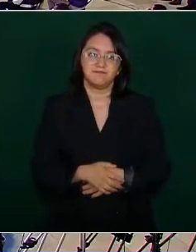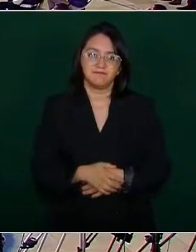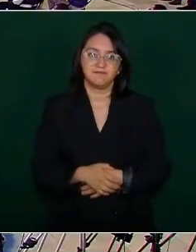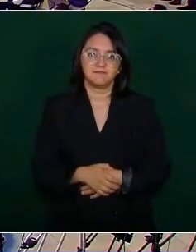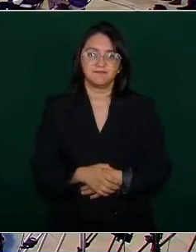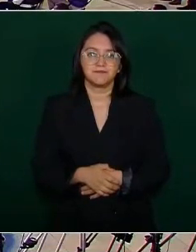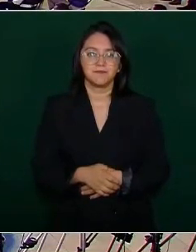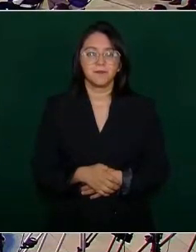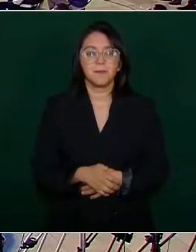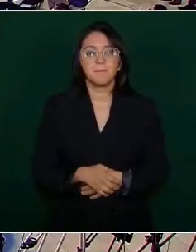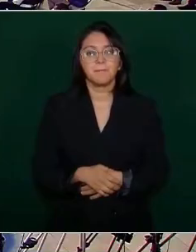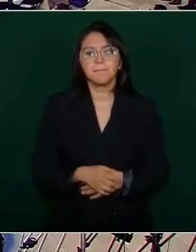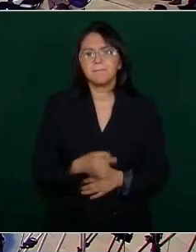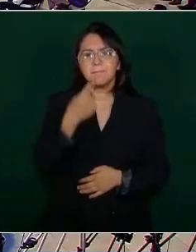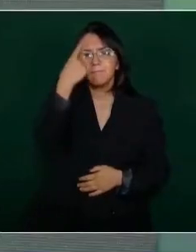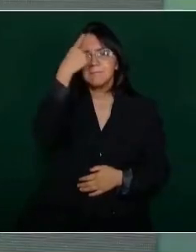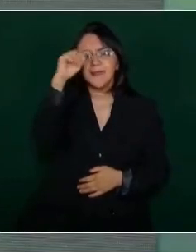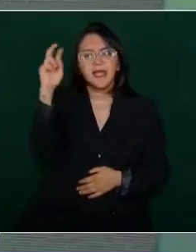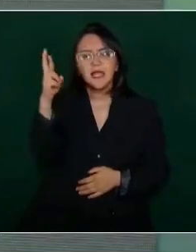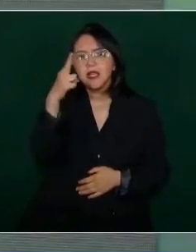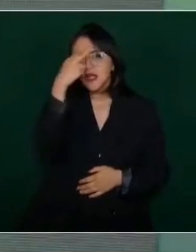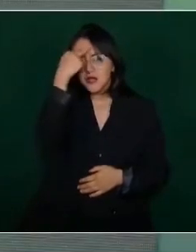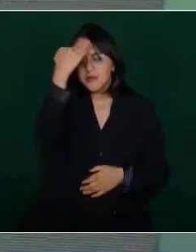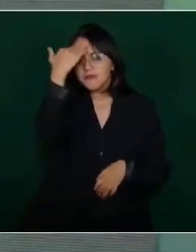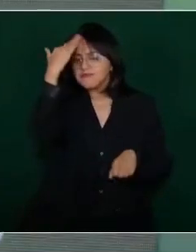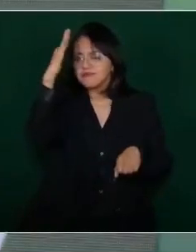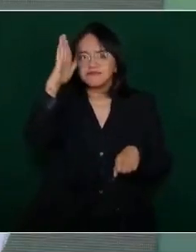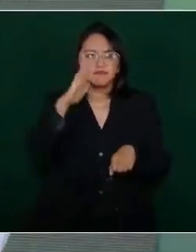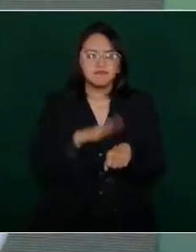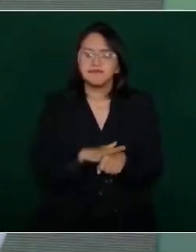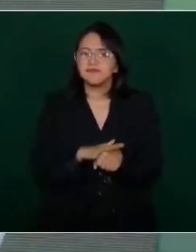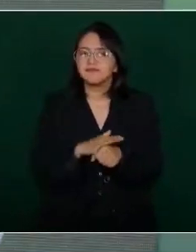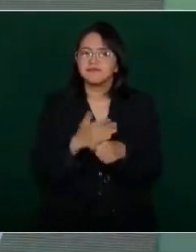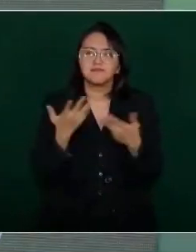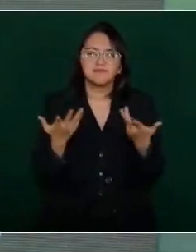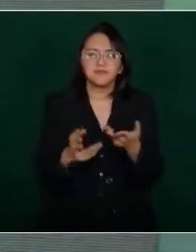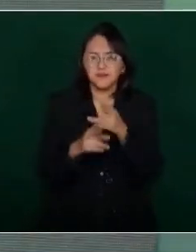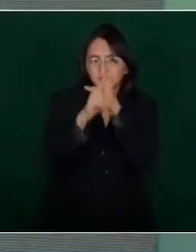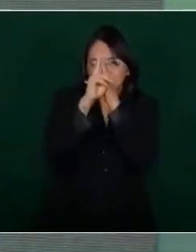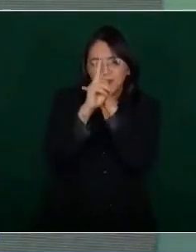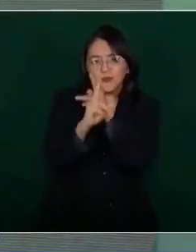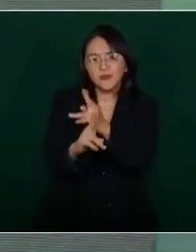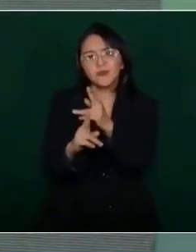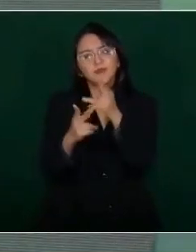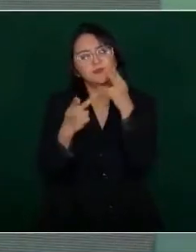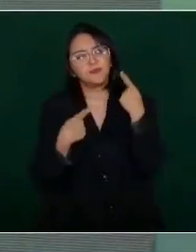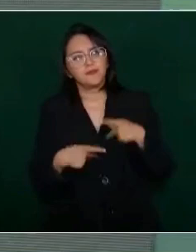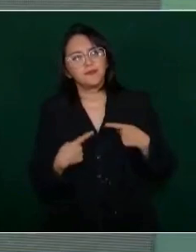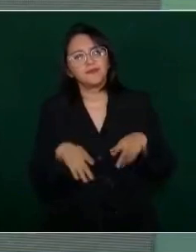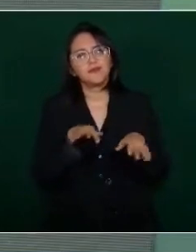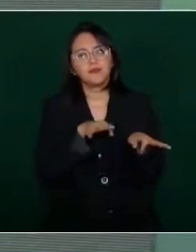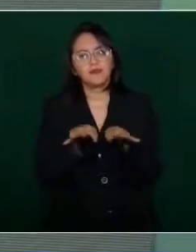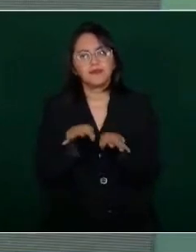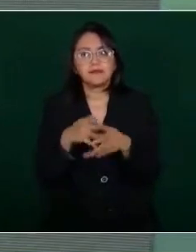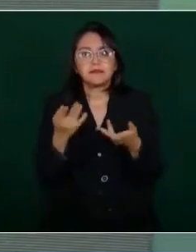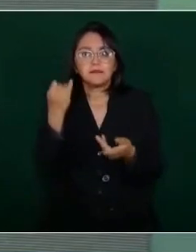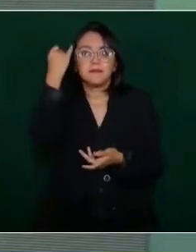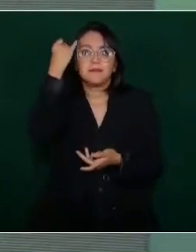para conmemorar, hacer un homenaje a los trabajadores, porque ¿qué